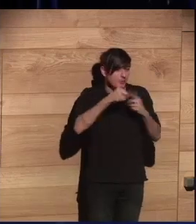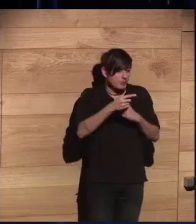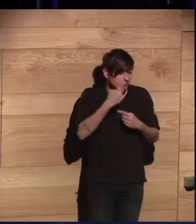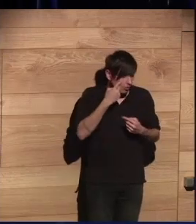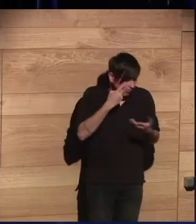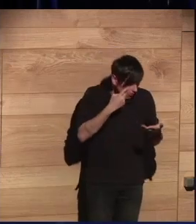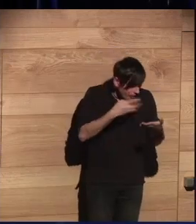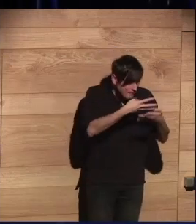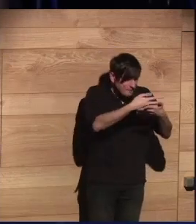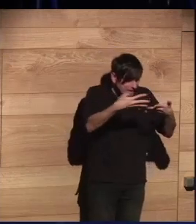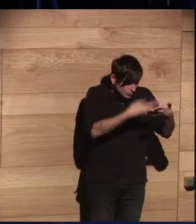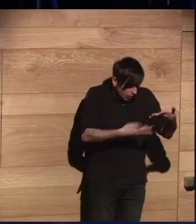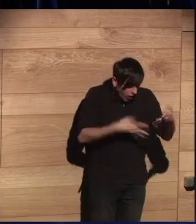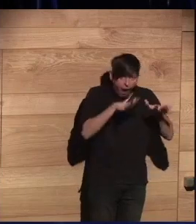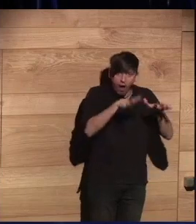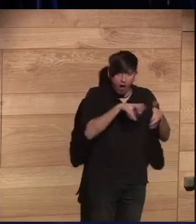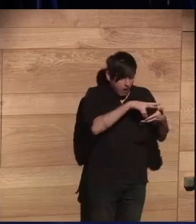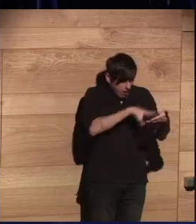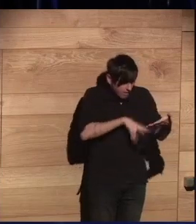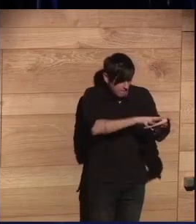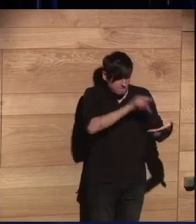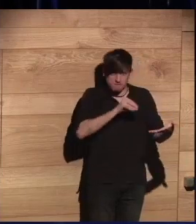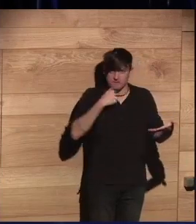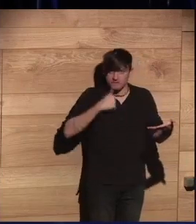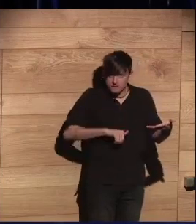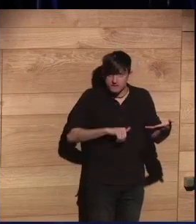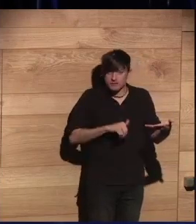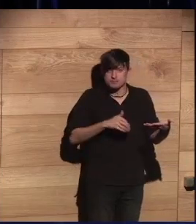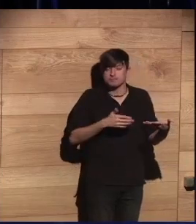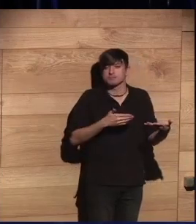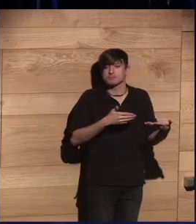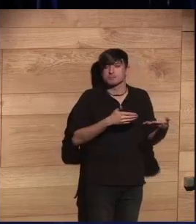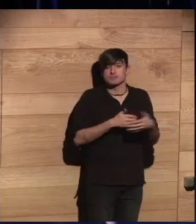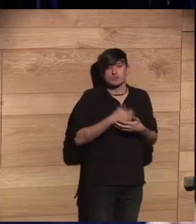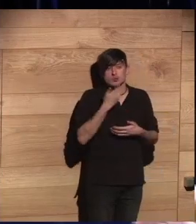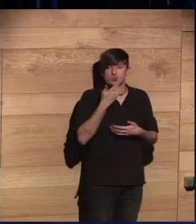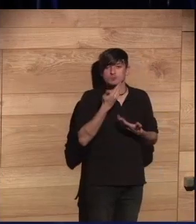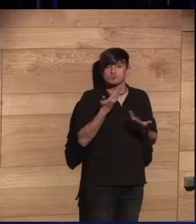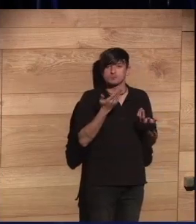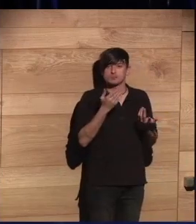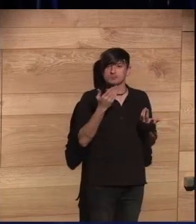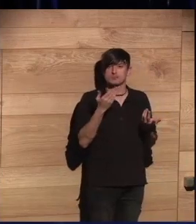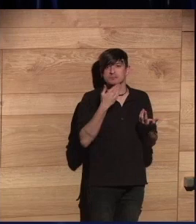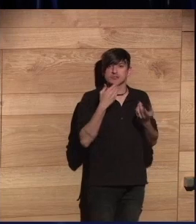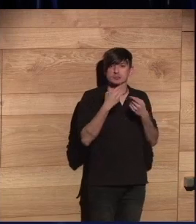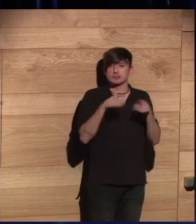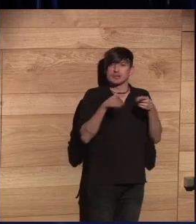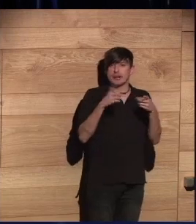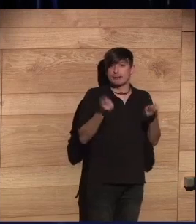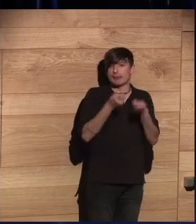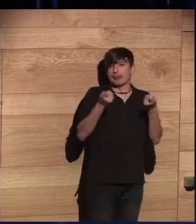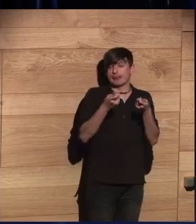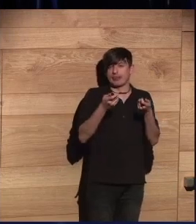a leer una partitura de orquesta, ya lo has oído, ya forma parte de, pues, esto como se ve en televisión, los jingles, la música que